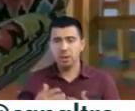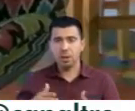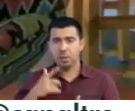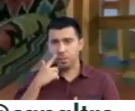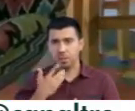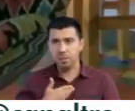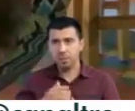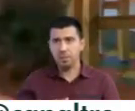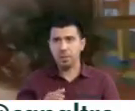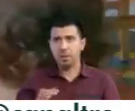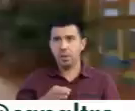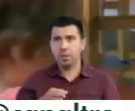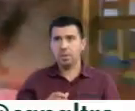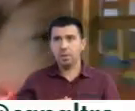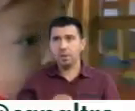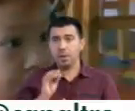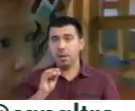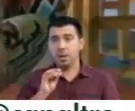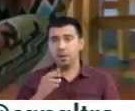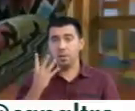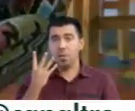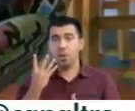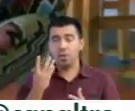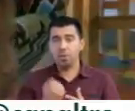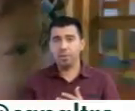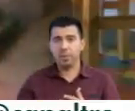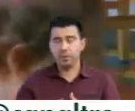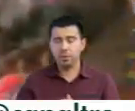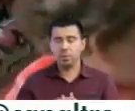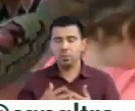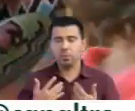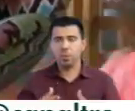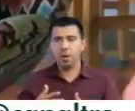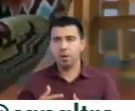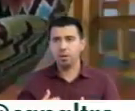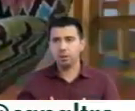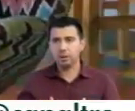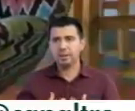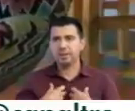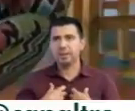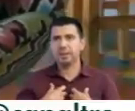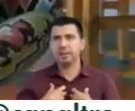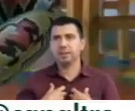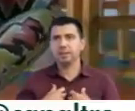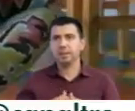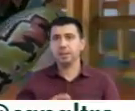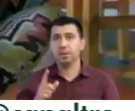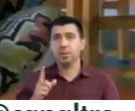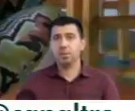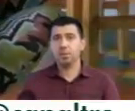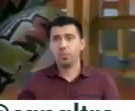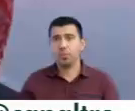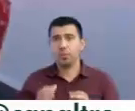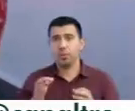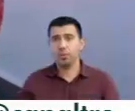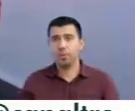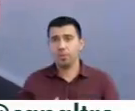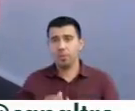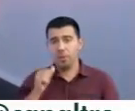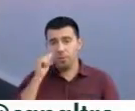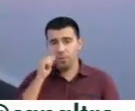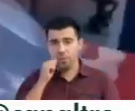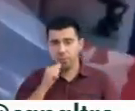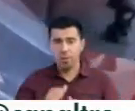eran cuatrillizos, el susto, obviamente, de que no podía llegar de pronto a completarse el embarazo, igual la